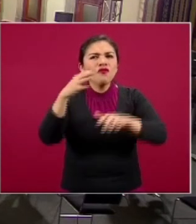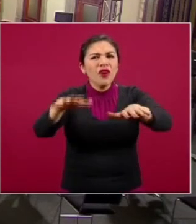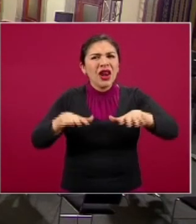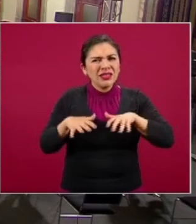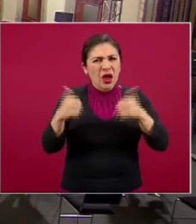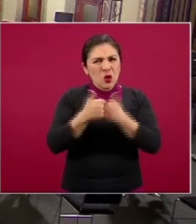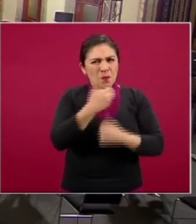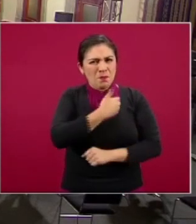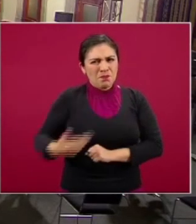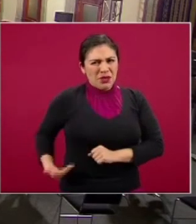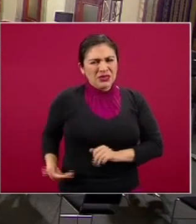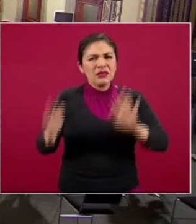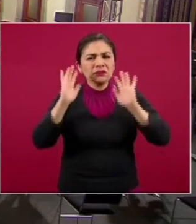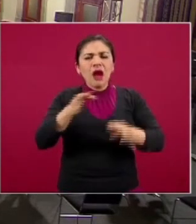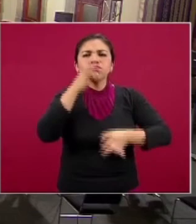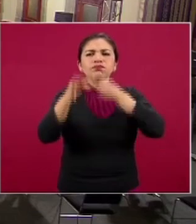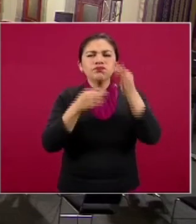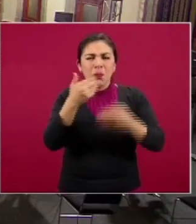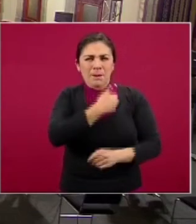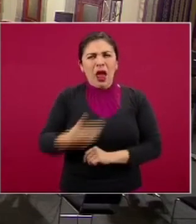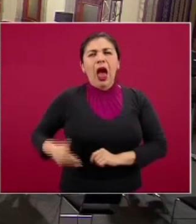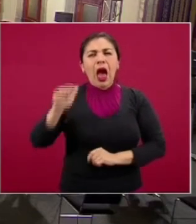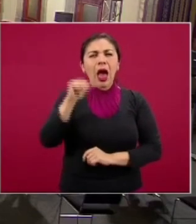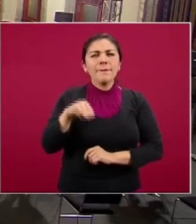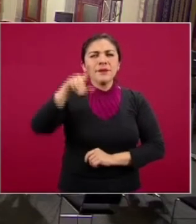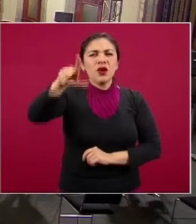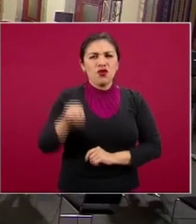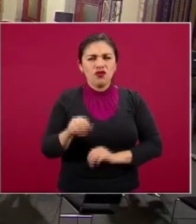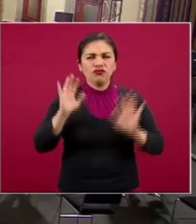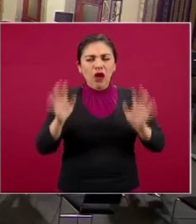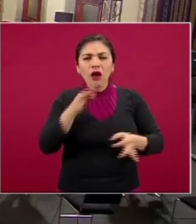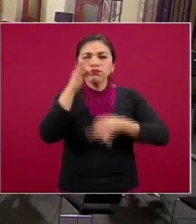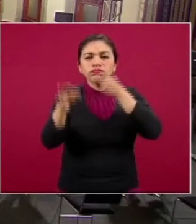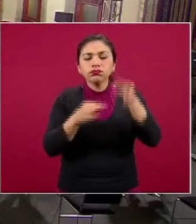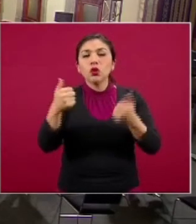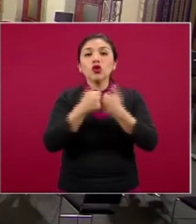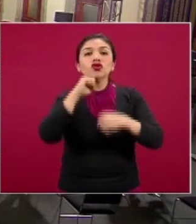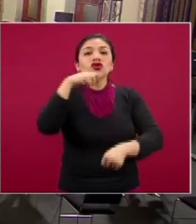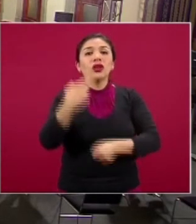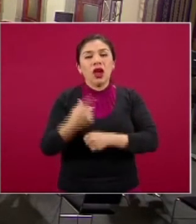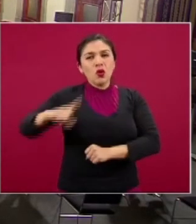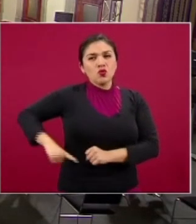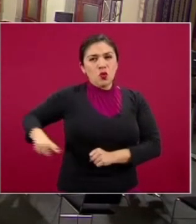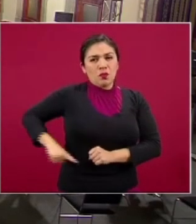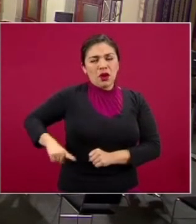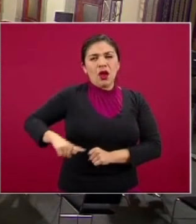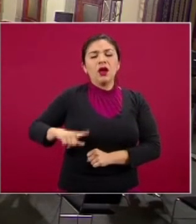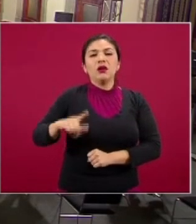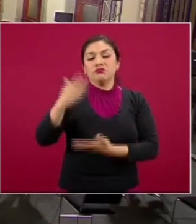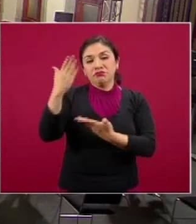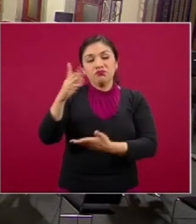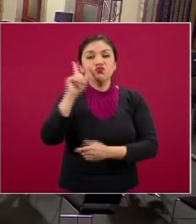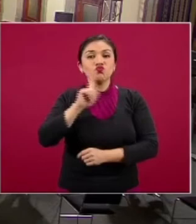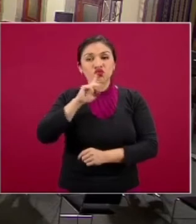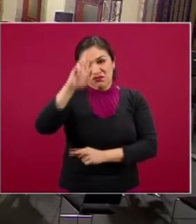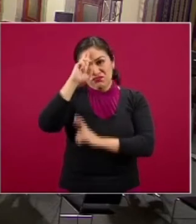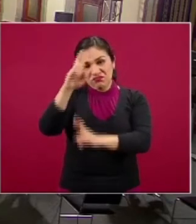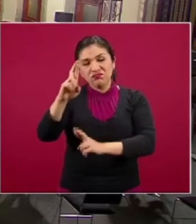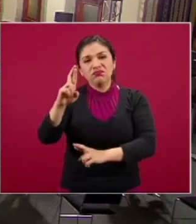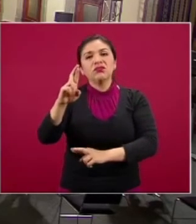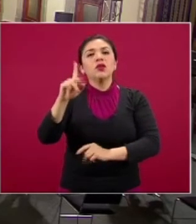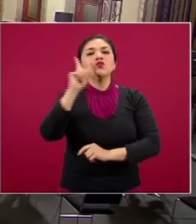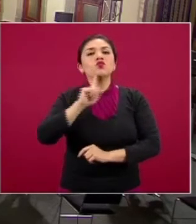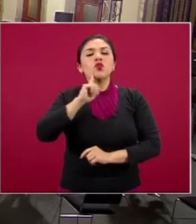prensa diaria del presidente Andrés Manuel López Obrador, la secretaria de Gobernación, nuestra muy respetada ministra y